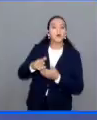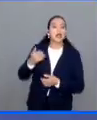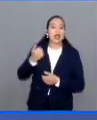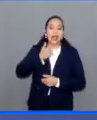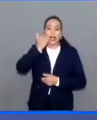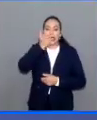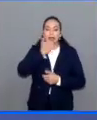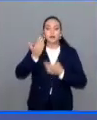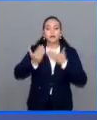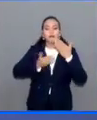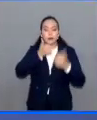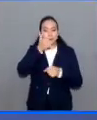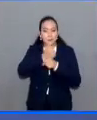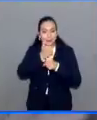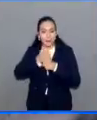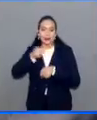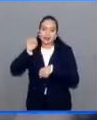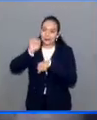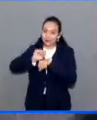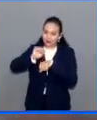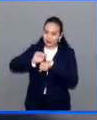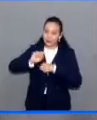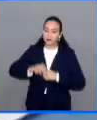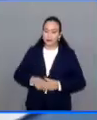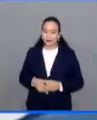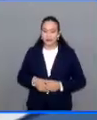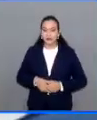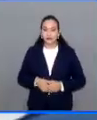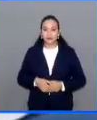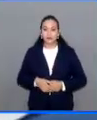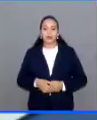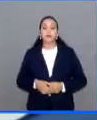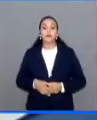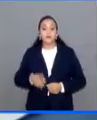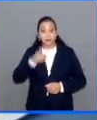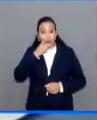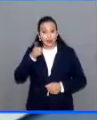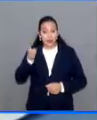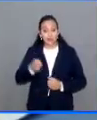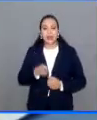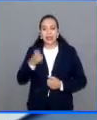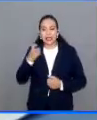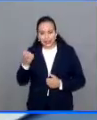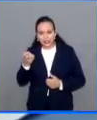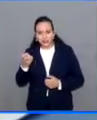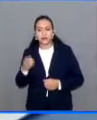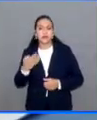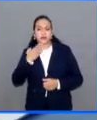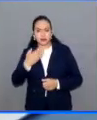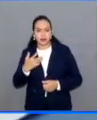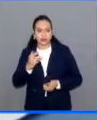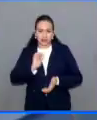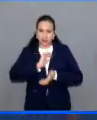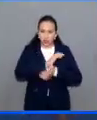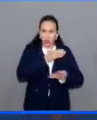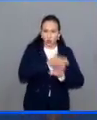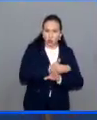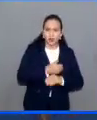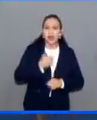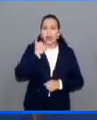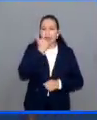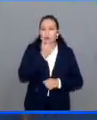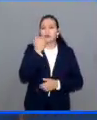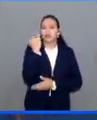de primarias y secundarias públicas. Explicaron que no discrimina a estudiantes de educación inicial y